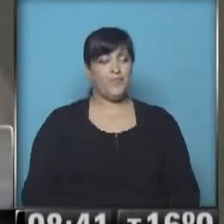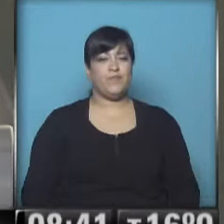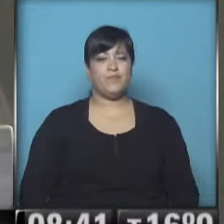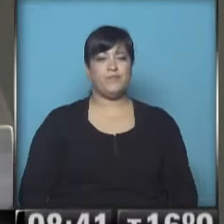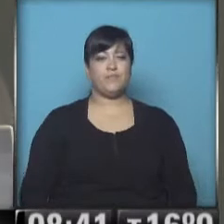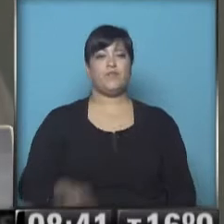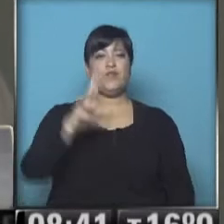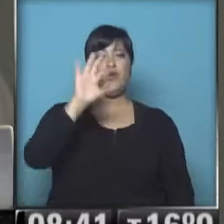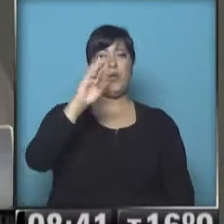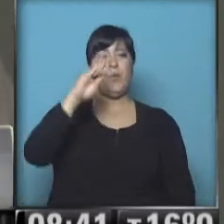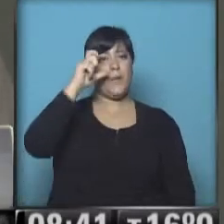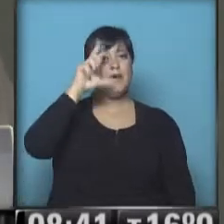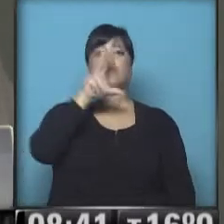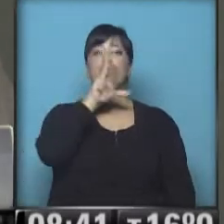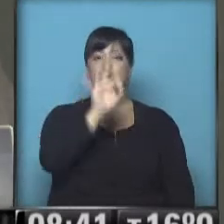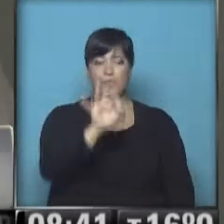Roberto